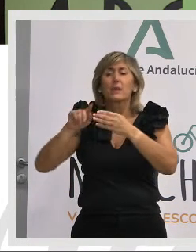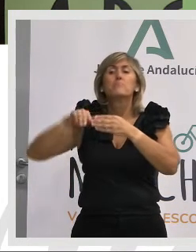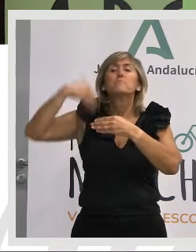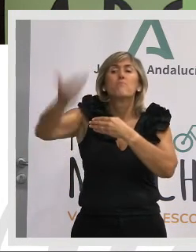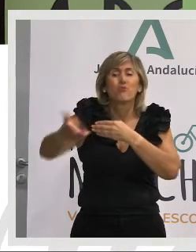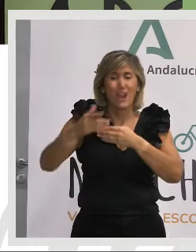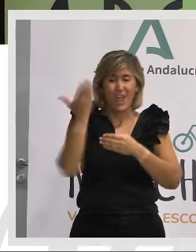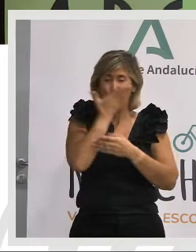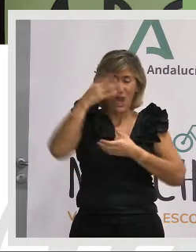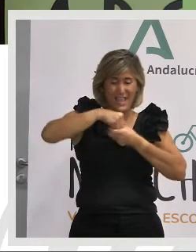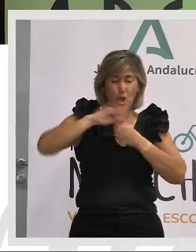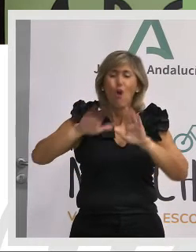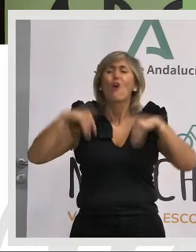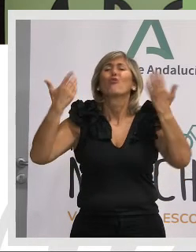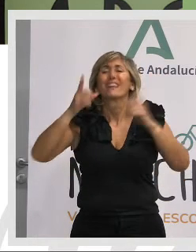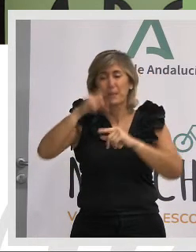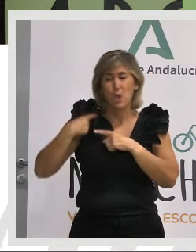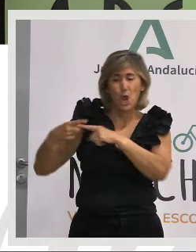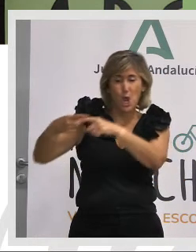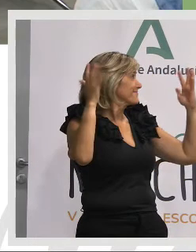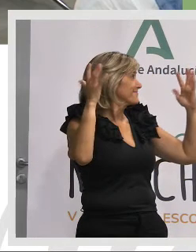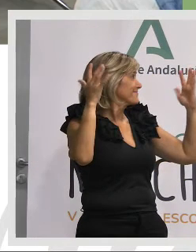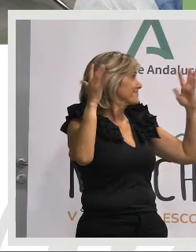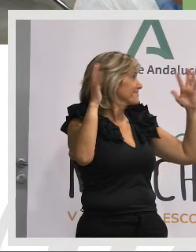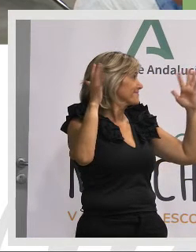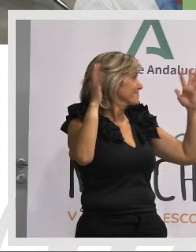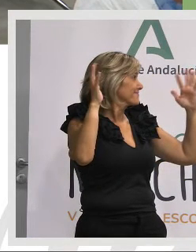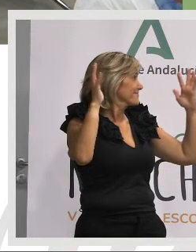y el fomento del uso compartido de vehículos.